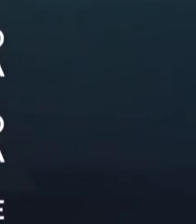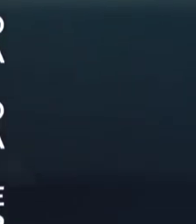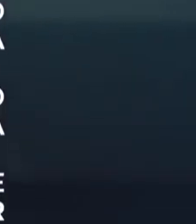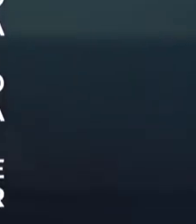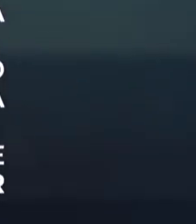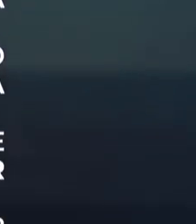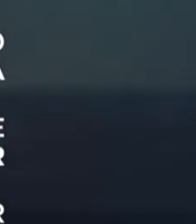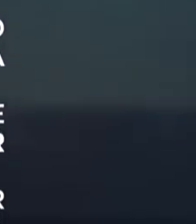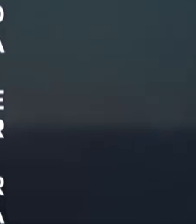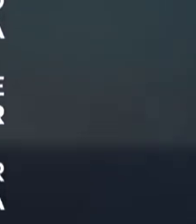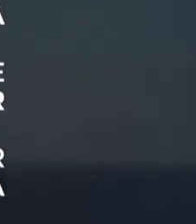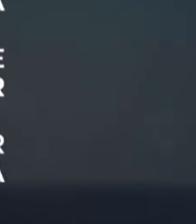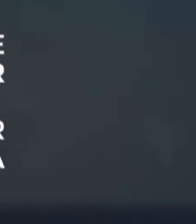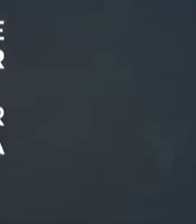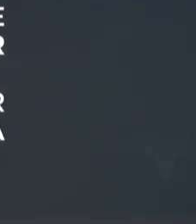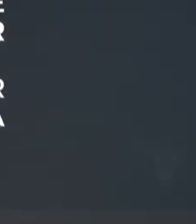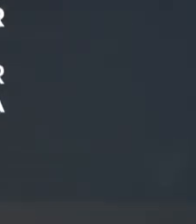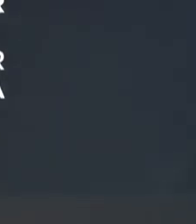y